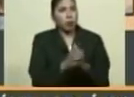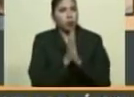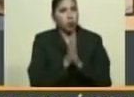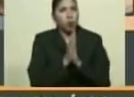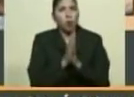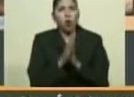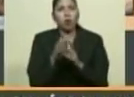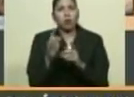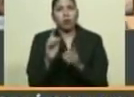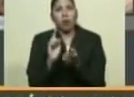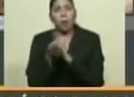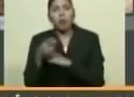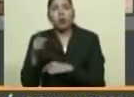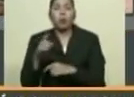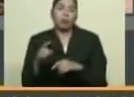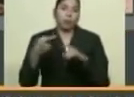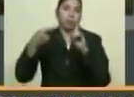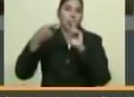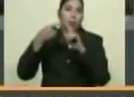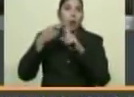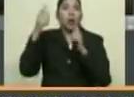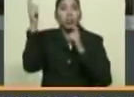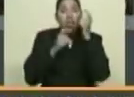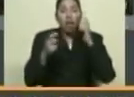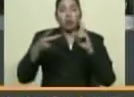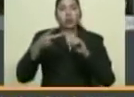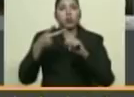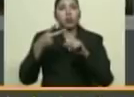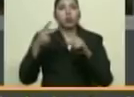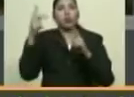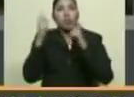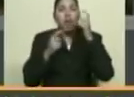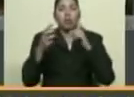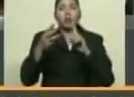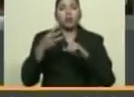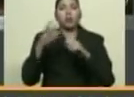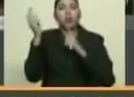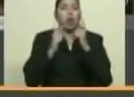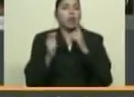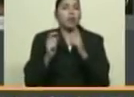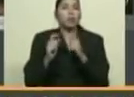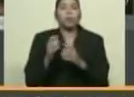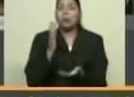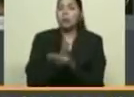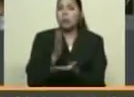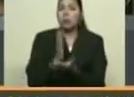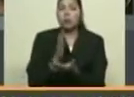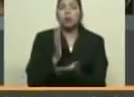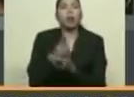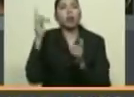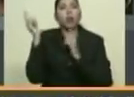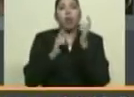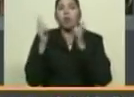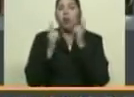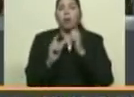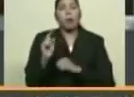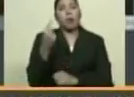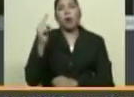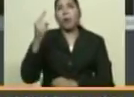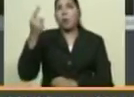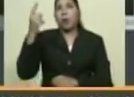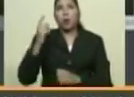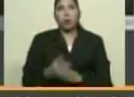sustituirlo. Y puso primero Hugo Chávez, segundo Hugo Chávez, tercero Hugo Chávez. Una terna, pero con Hugo Chávez en todas las